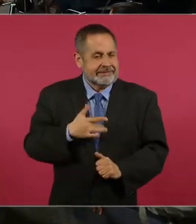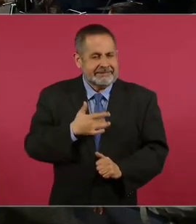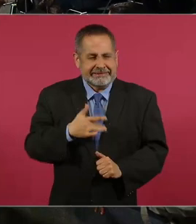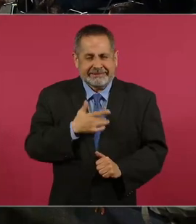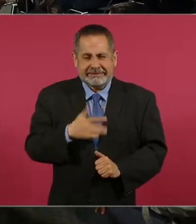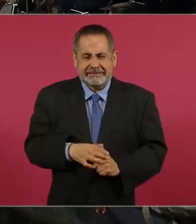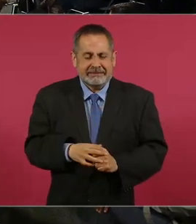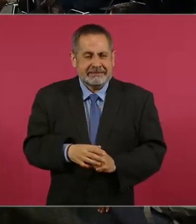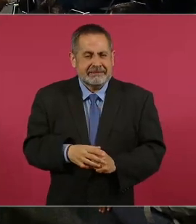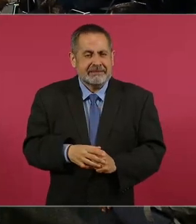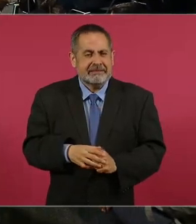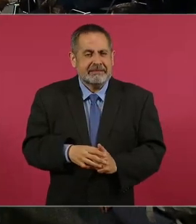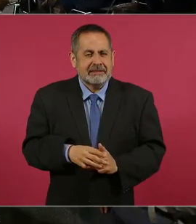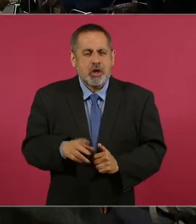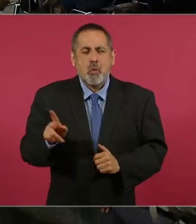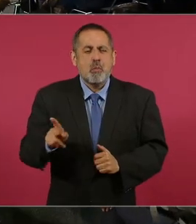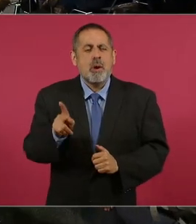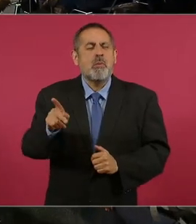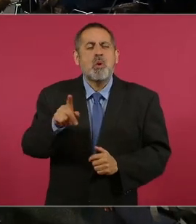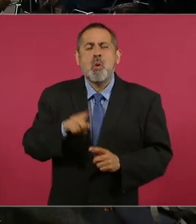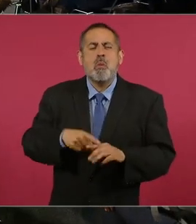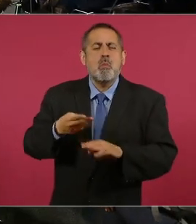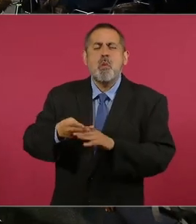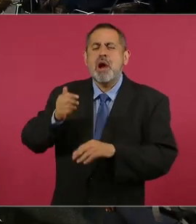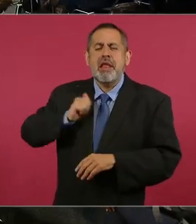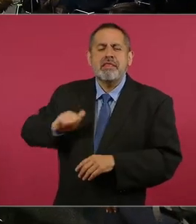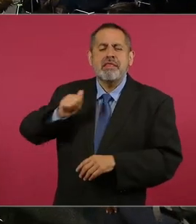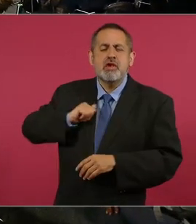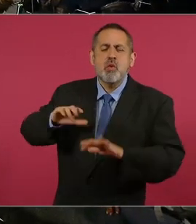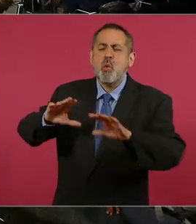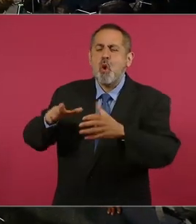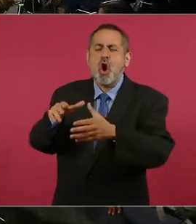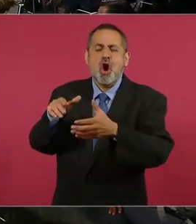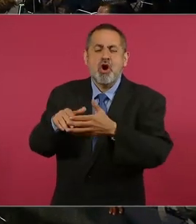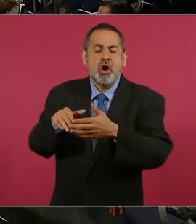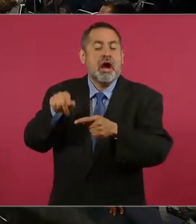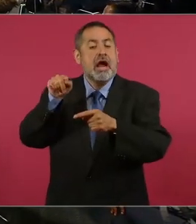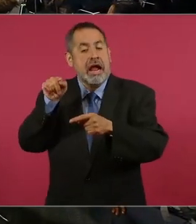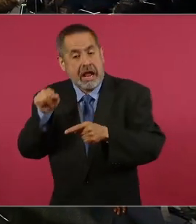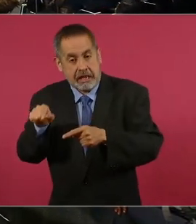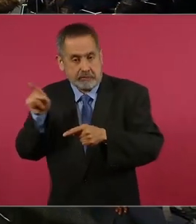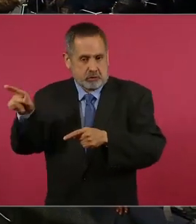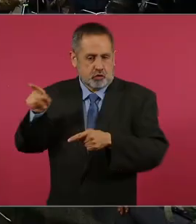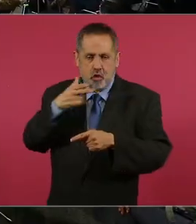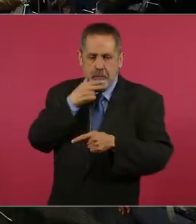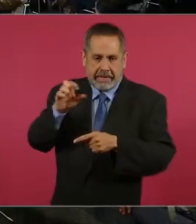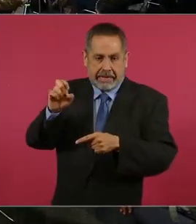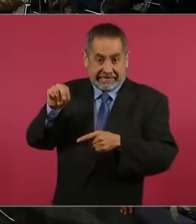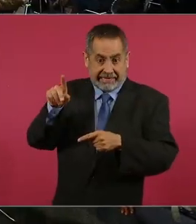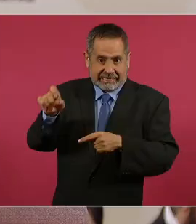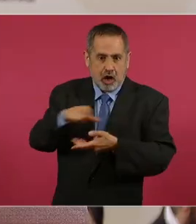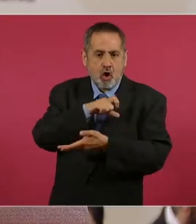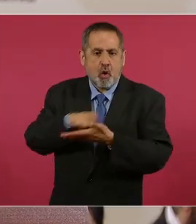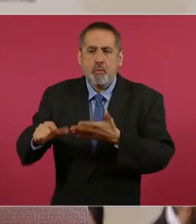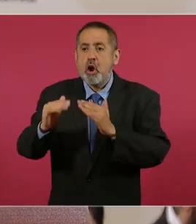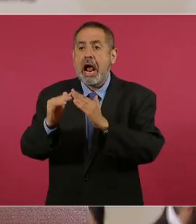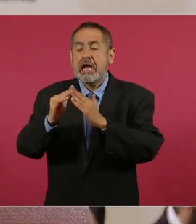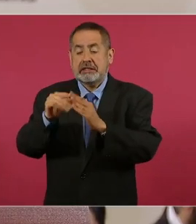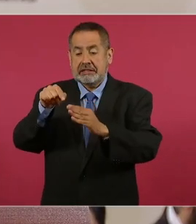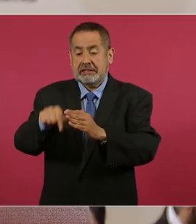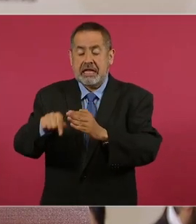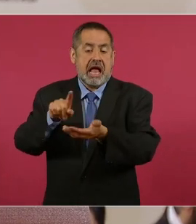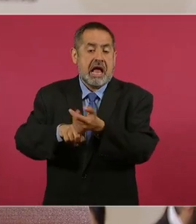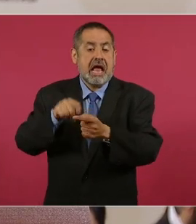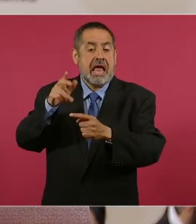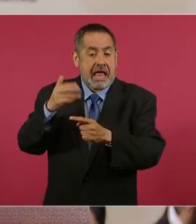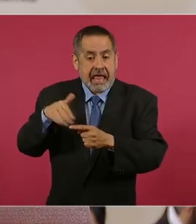Es un pueblo antiguo y él compró la casa donde